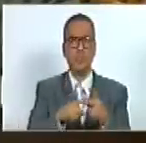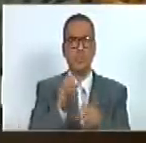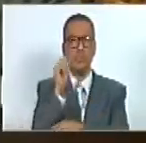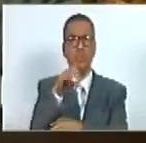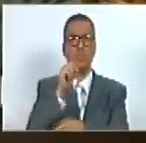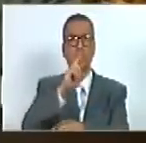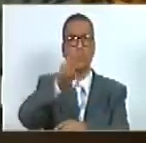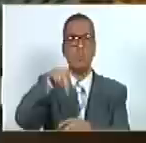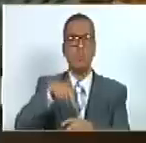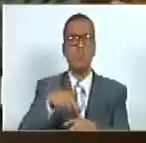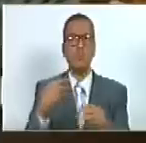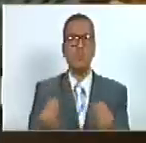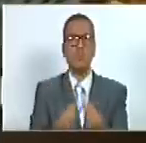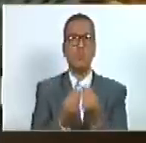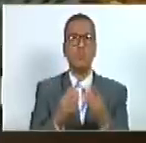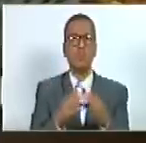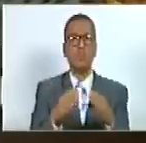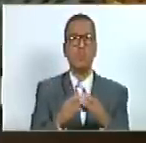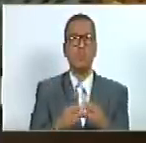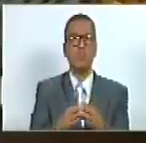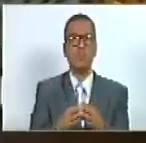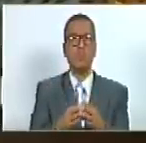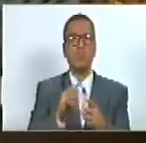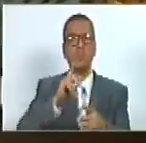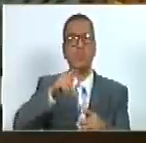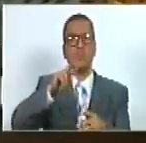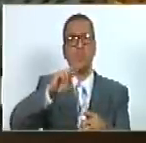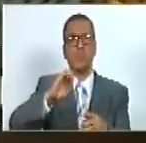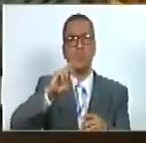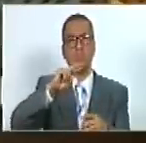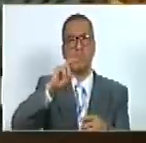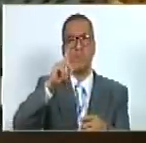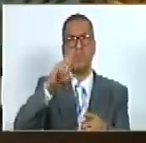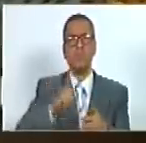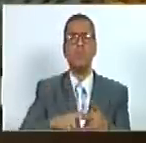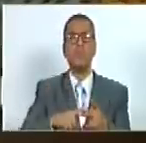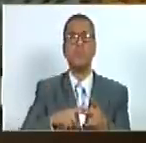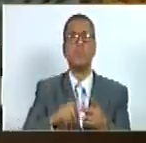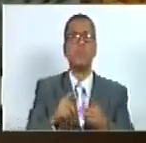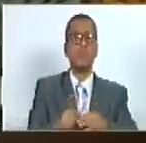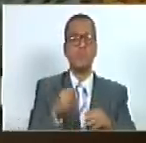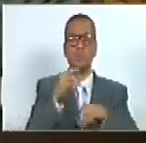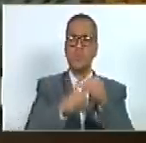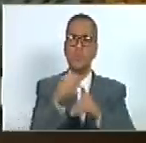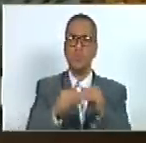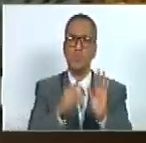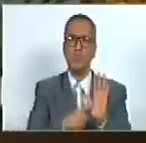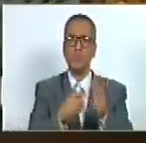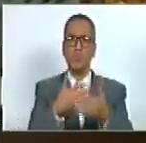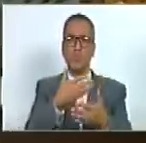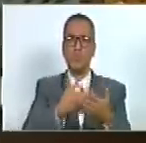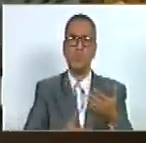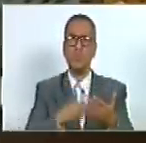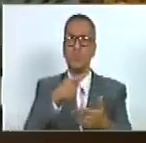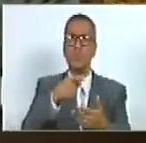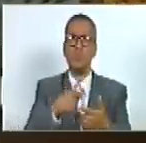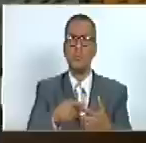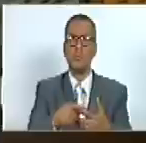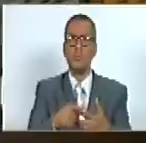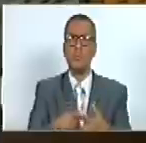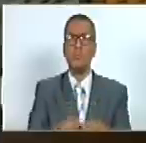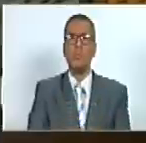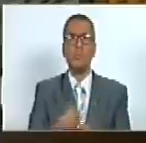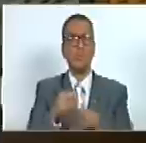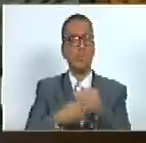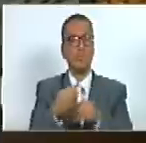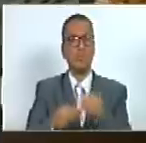Asamblea con el Procurador General de la República para hacer un levantamiento de todas aquellas sentencias